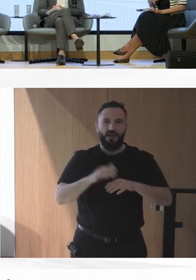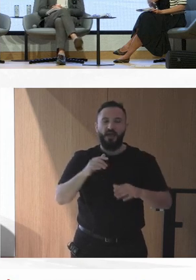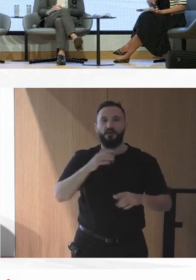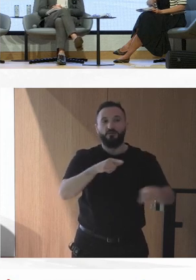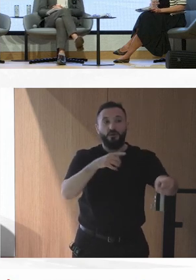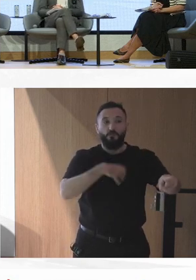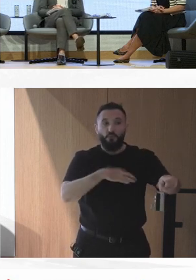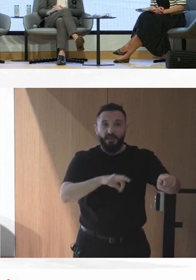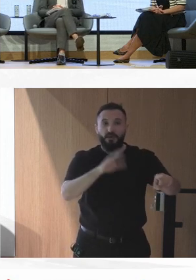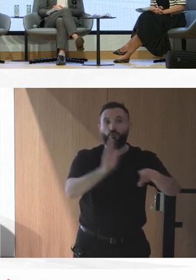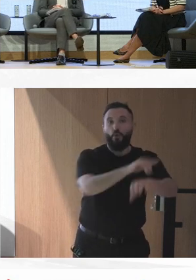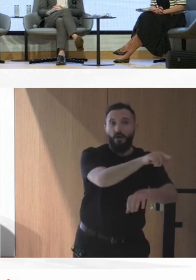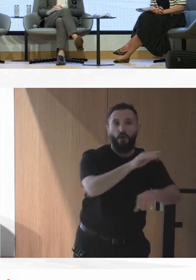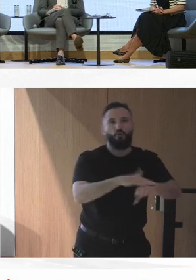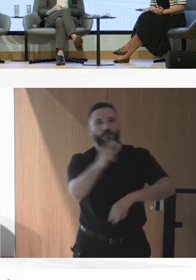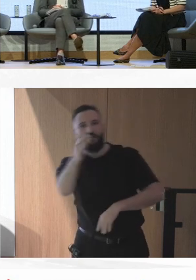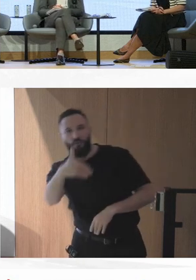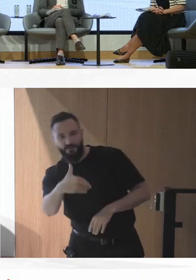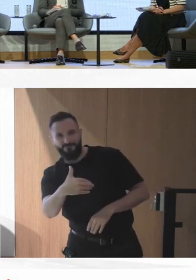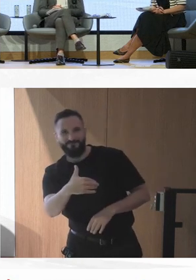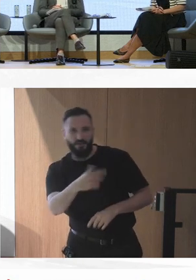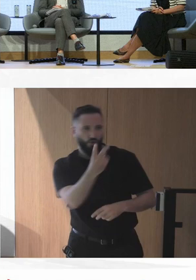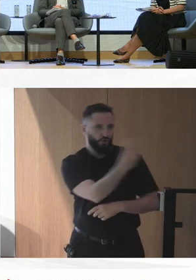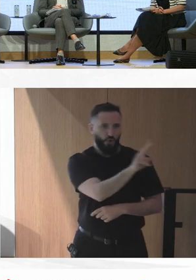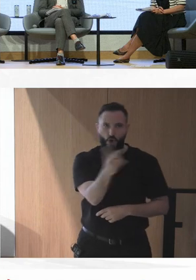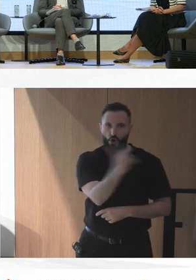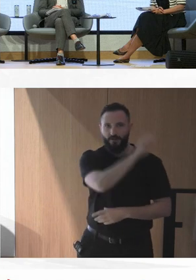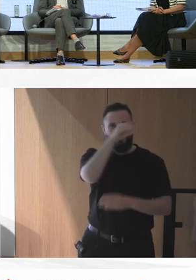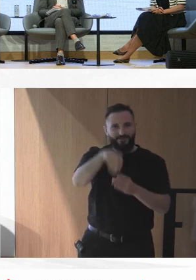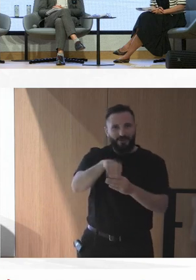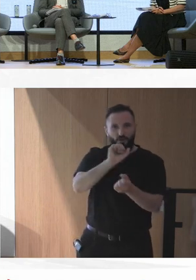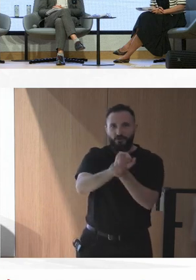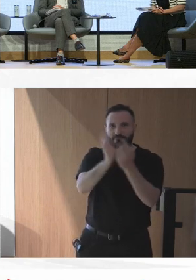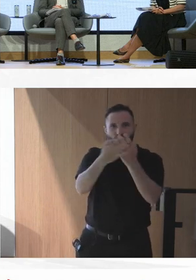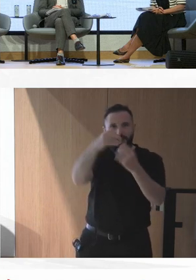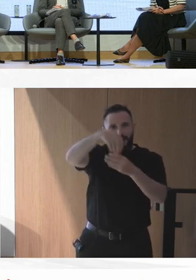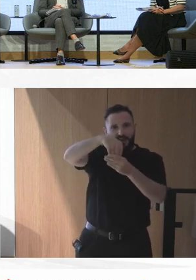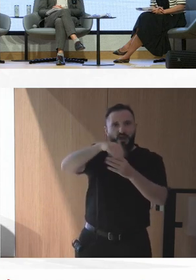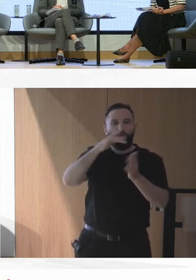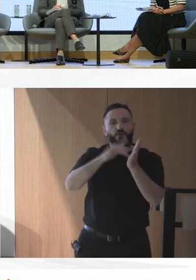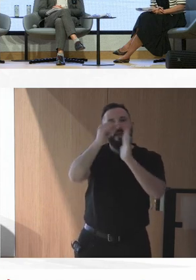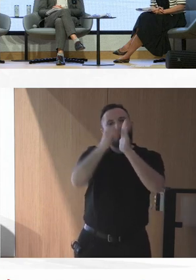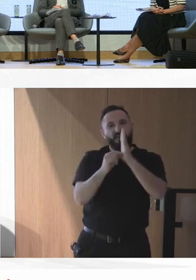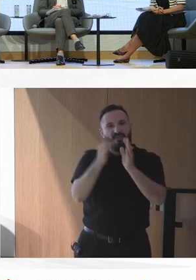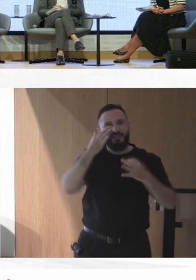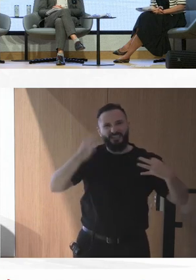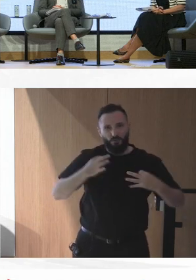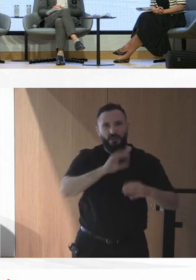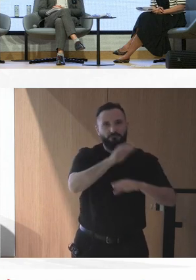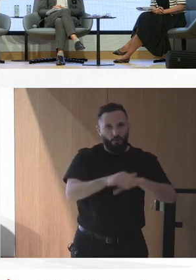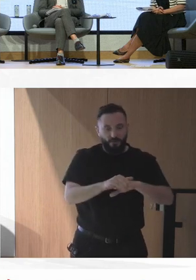e inimputables, de las 2, ¿vale?, que están cumpliendo penas, ¿no?, o que están cumpliendo medidas, ¿no? Y además,